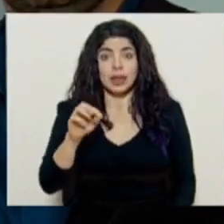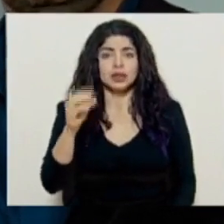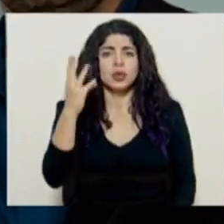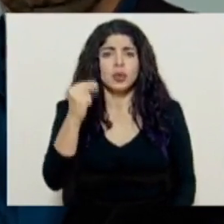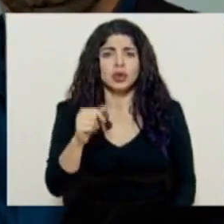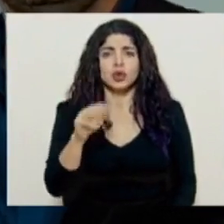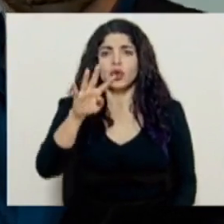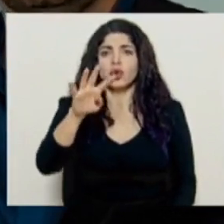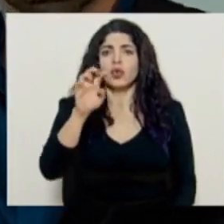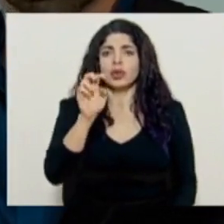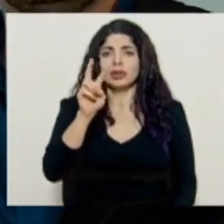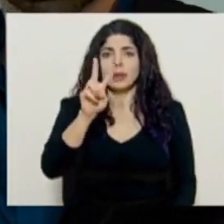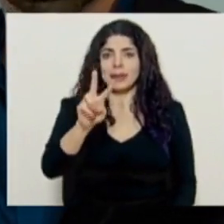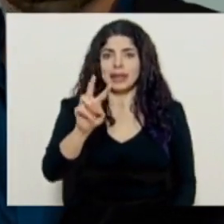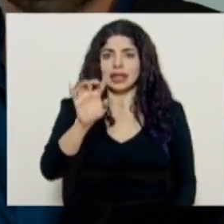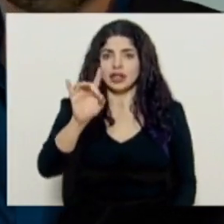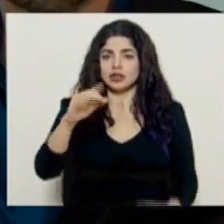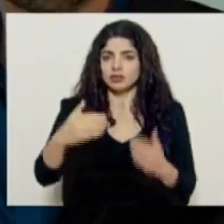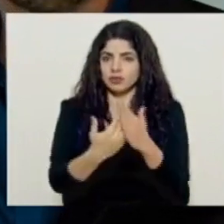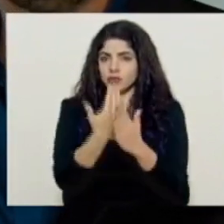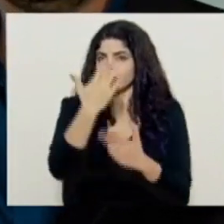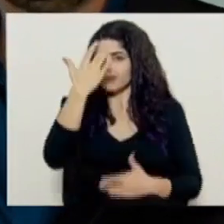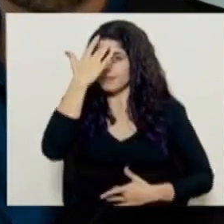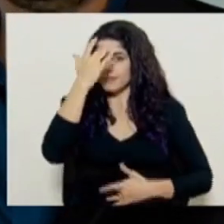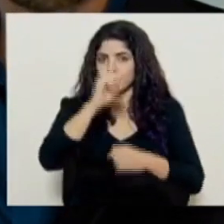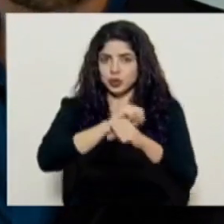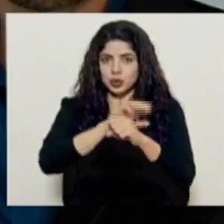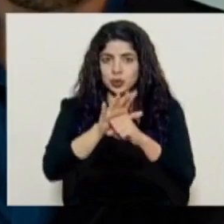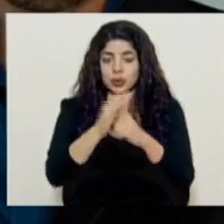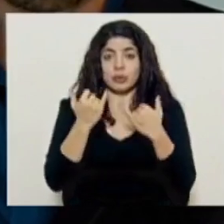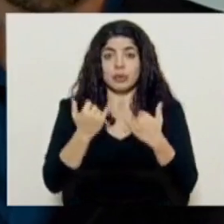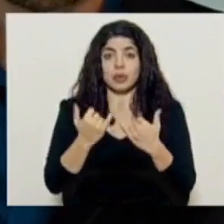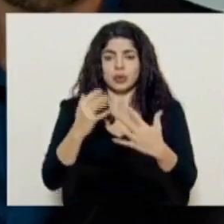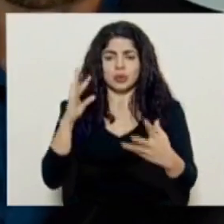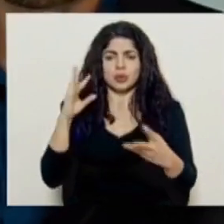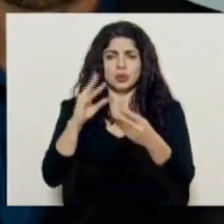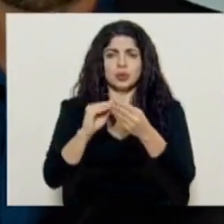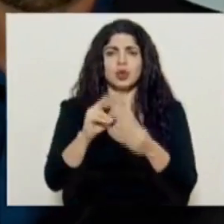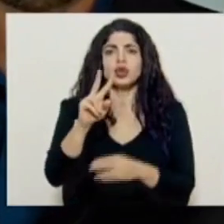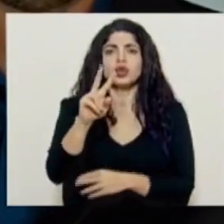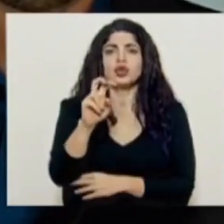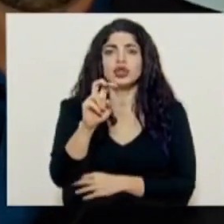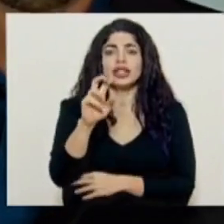contabilizan 428 casos nuevos de COVID-19, llegando a un total de